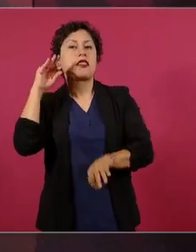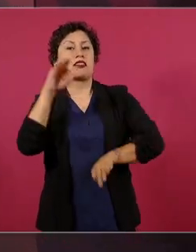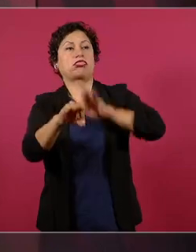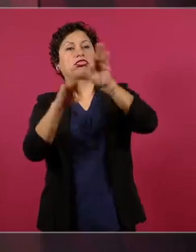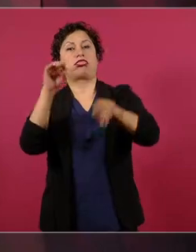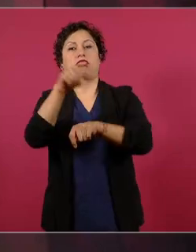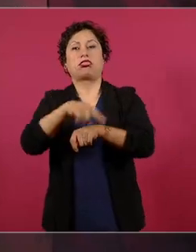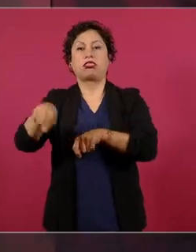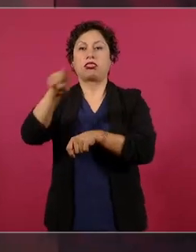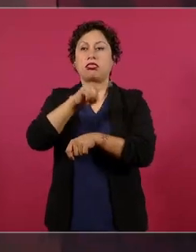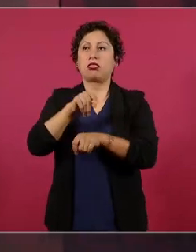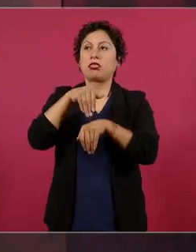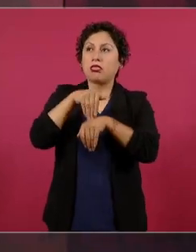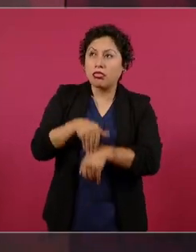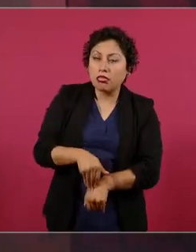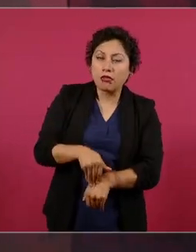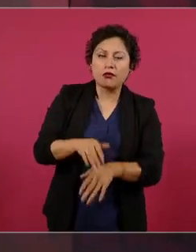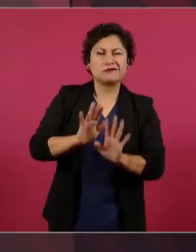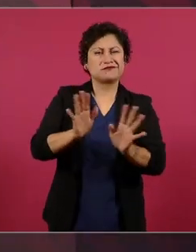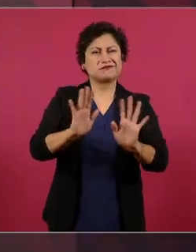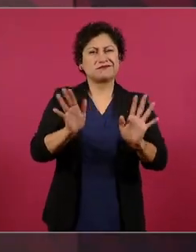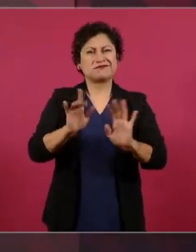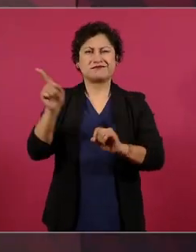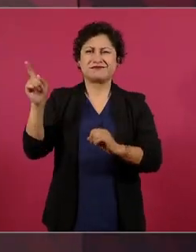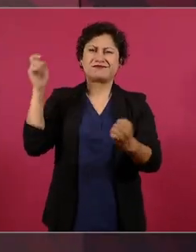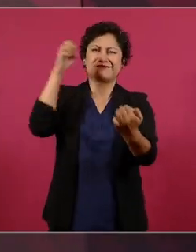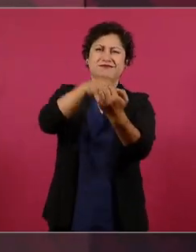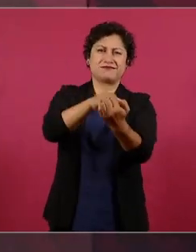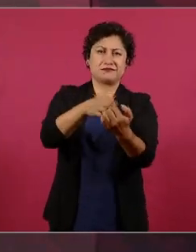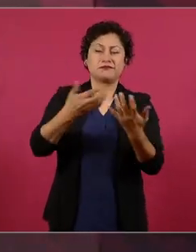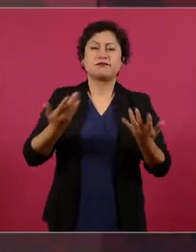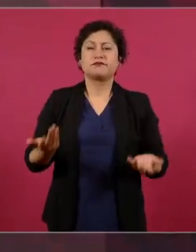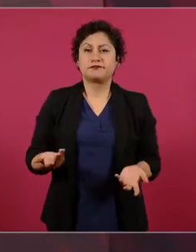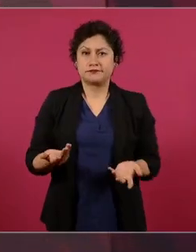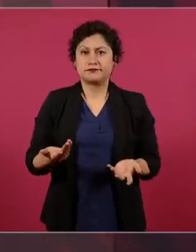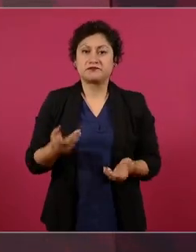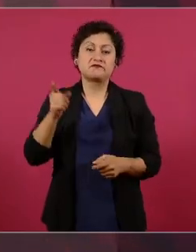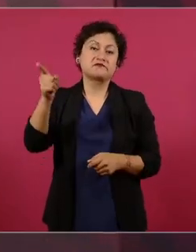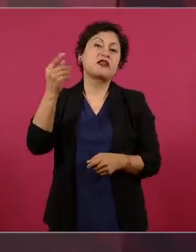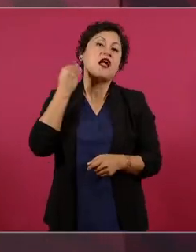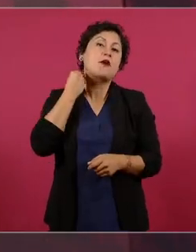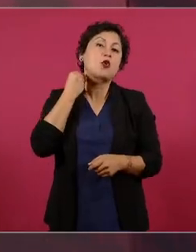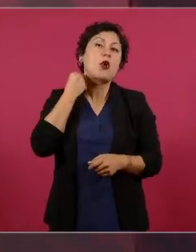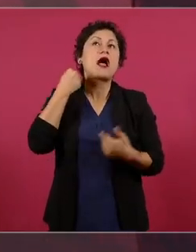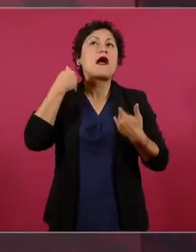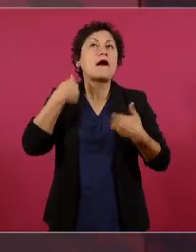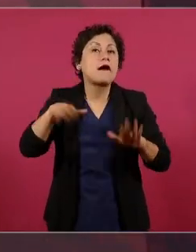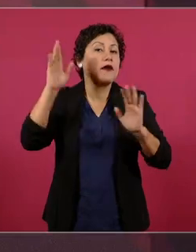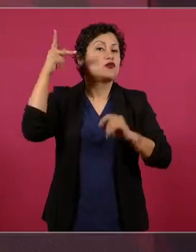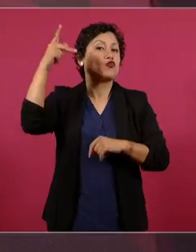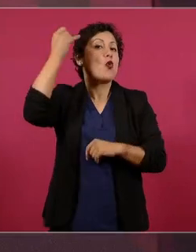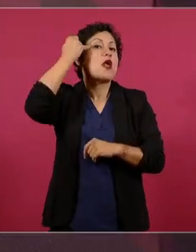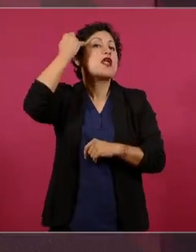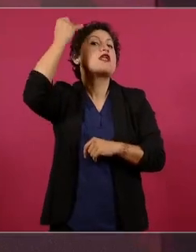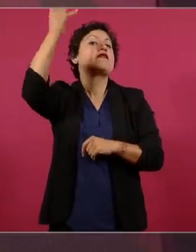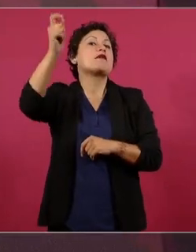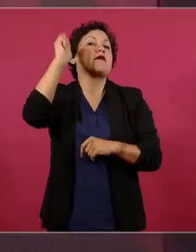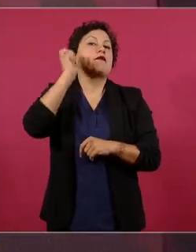abogado que va a sacar, piensa él,